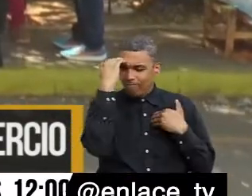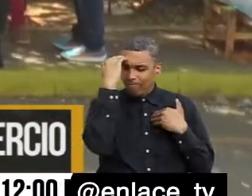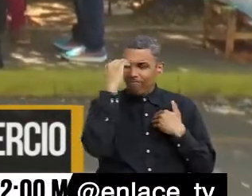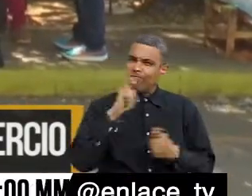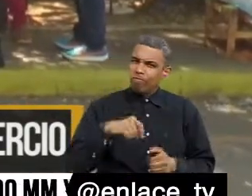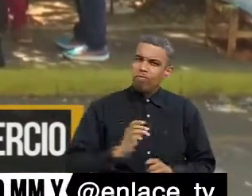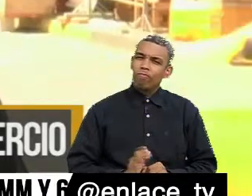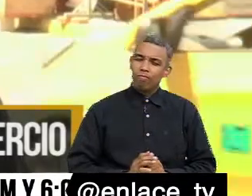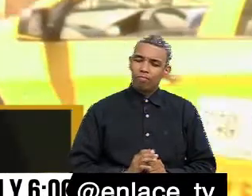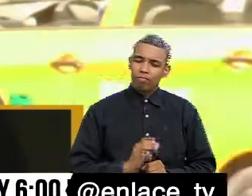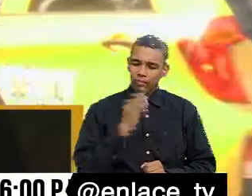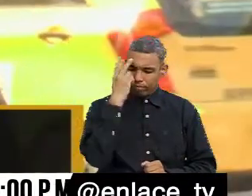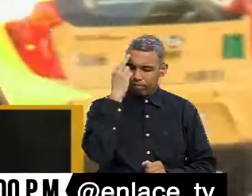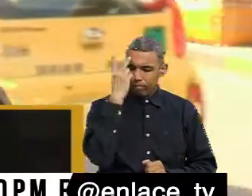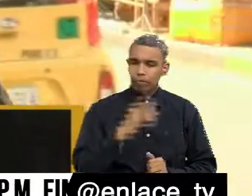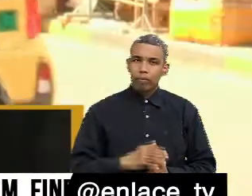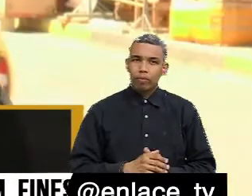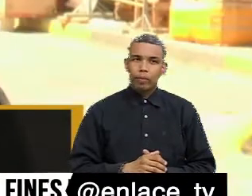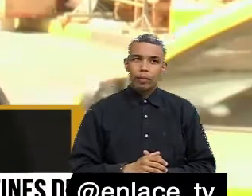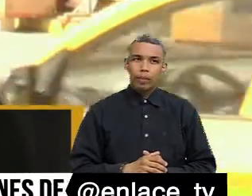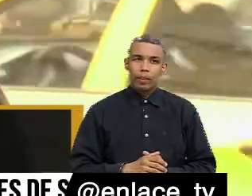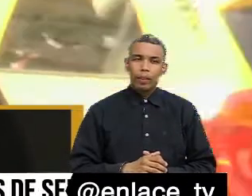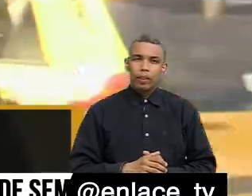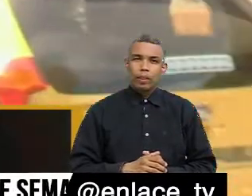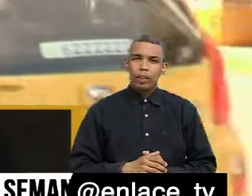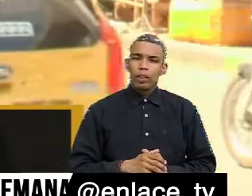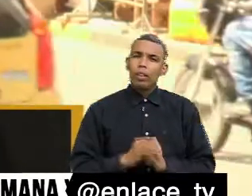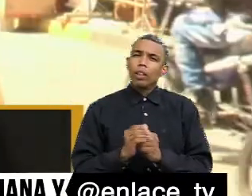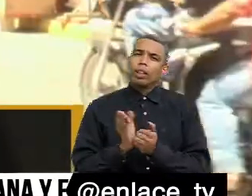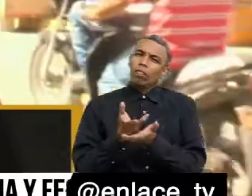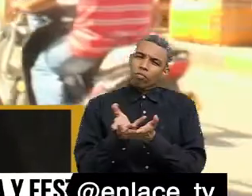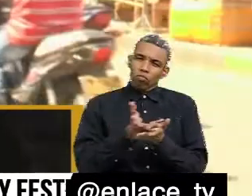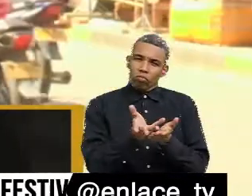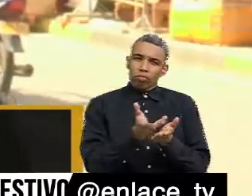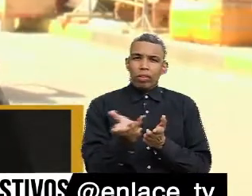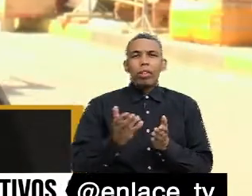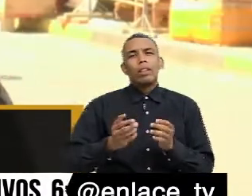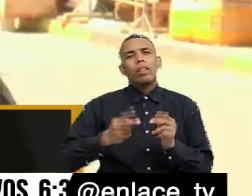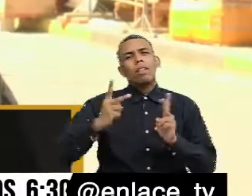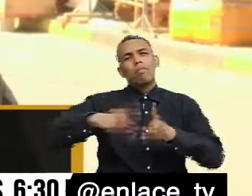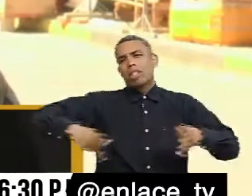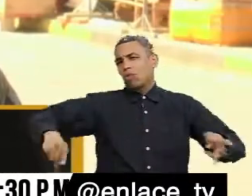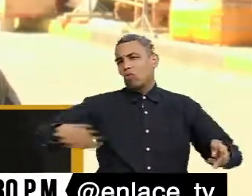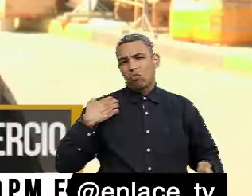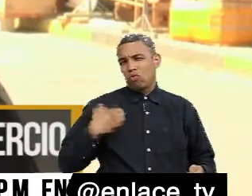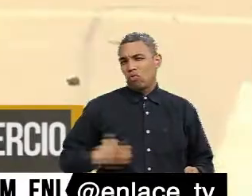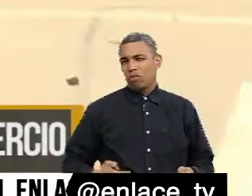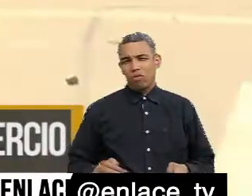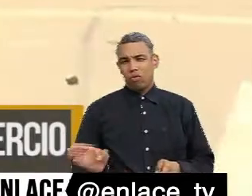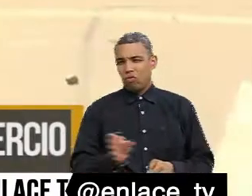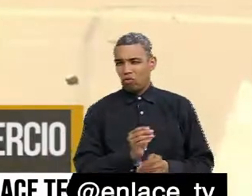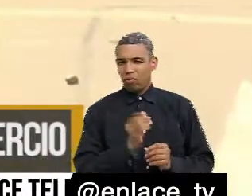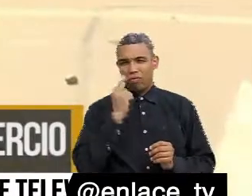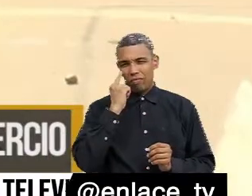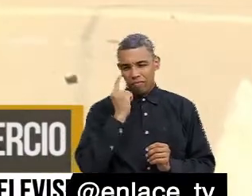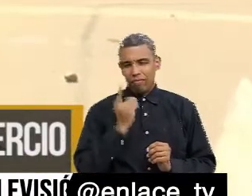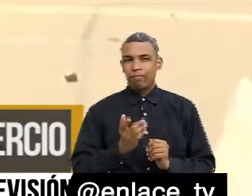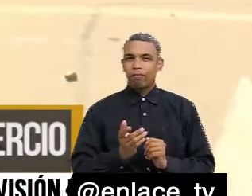ciudad se trata de concientizar a los ciudadanos de barrancabermeja para que dispongan bien de las de las